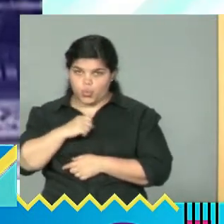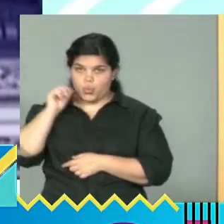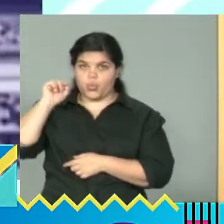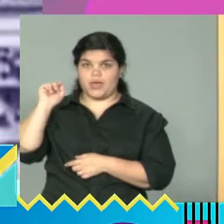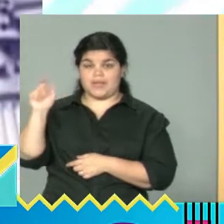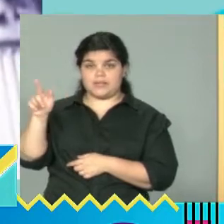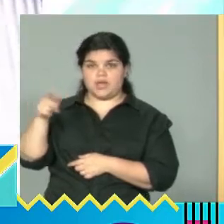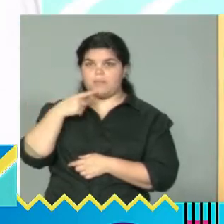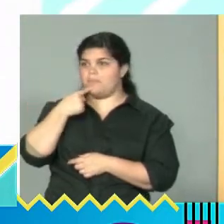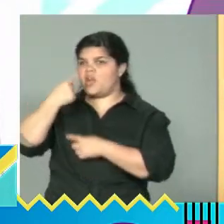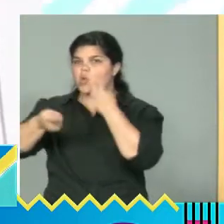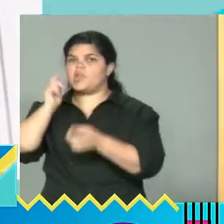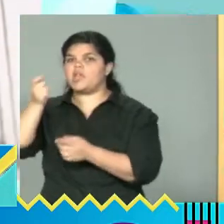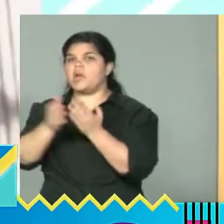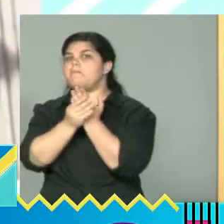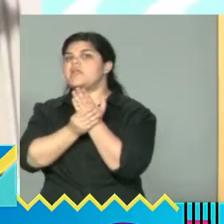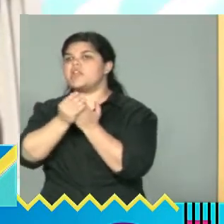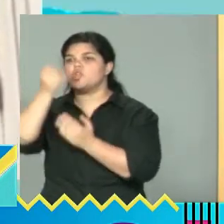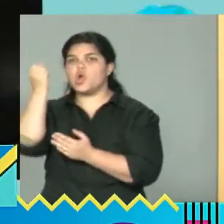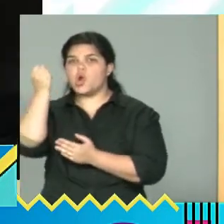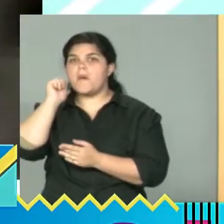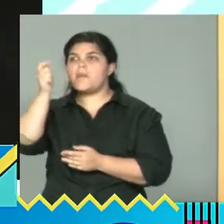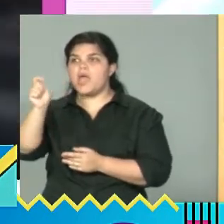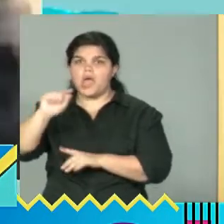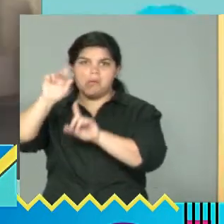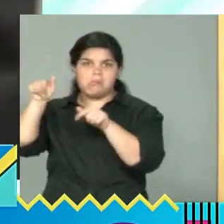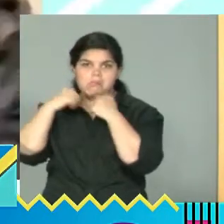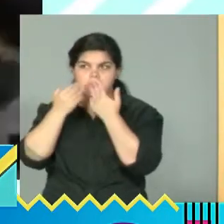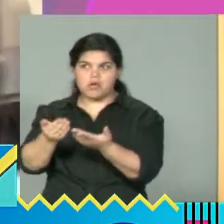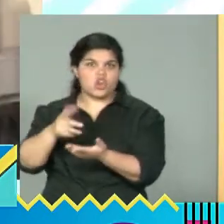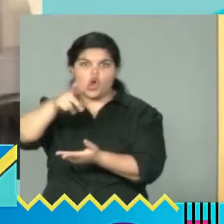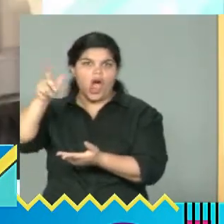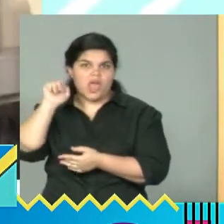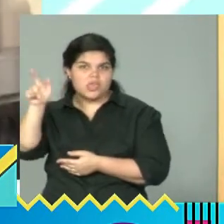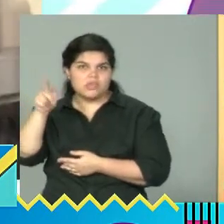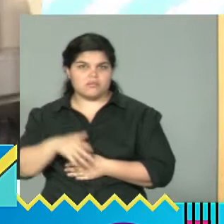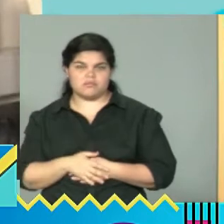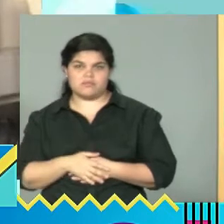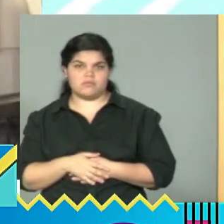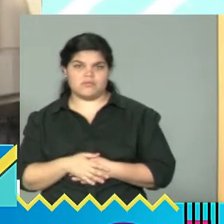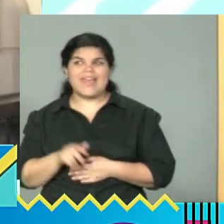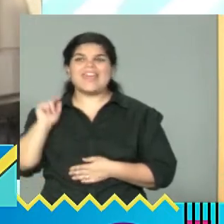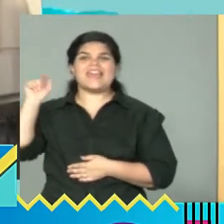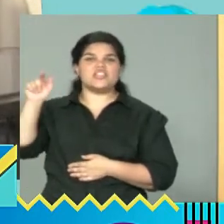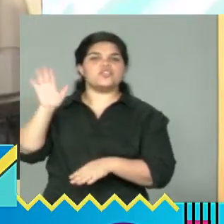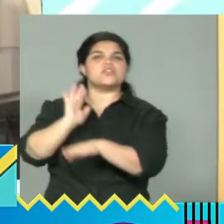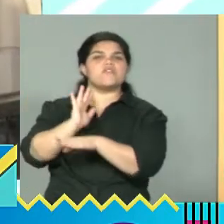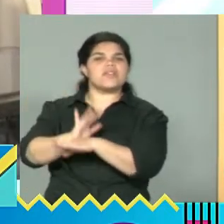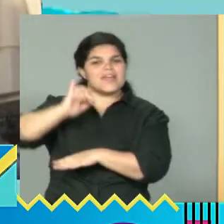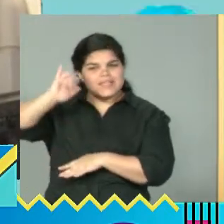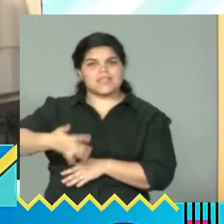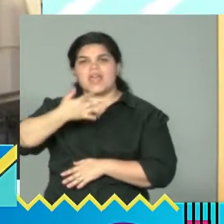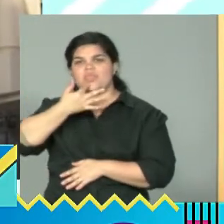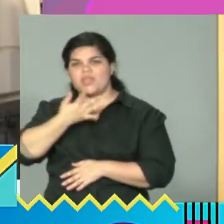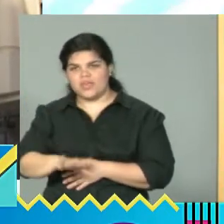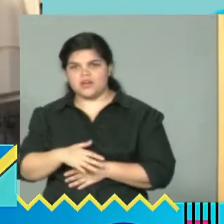sabe quién es el Ministro de Economía, no saben ni quién es porque además no hay. Entonces, eso sería entender, dar la primera señal de